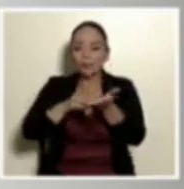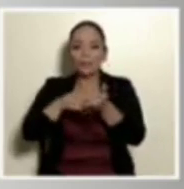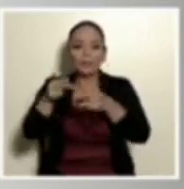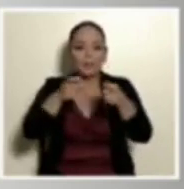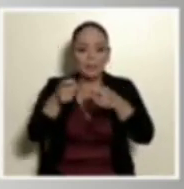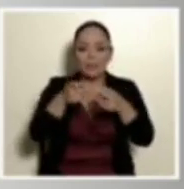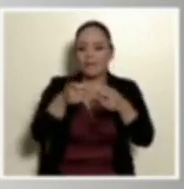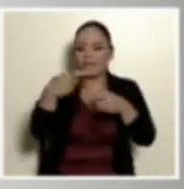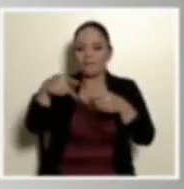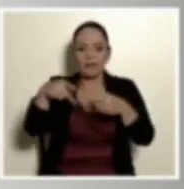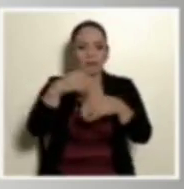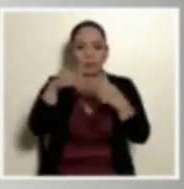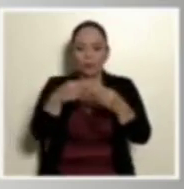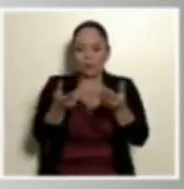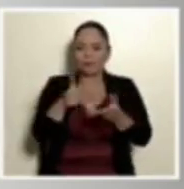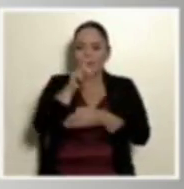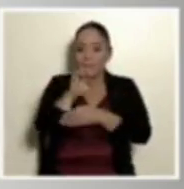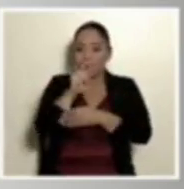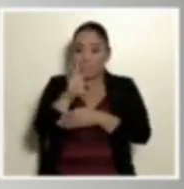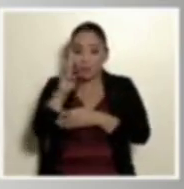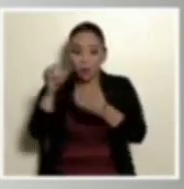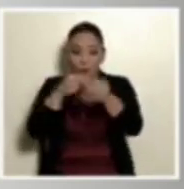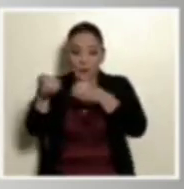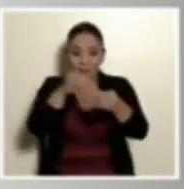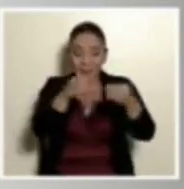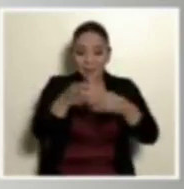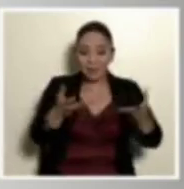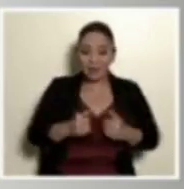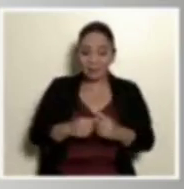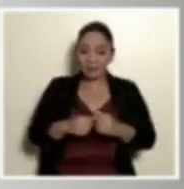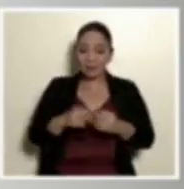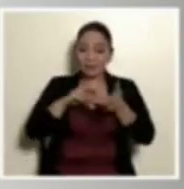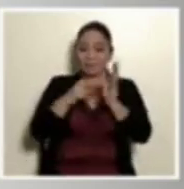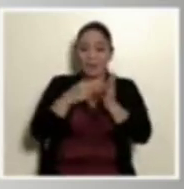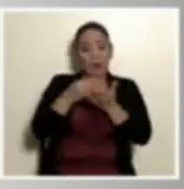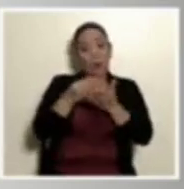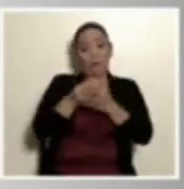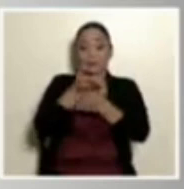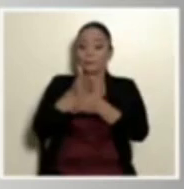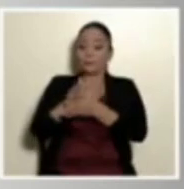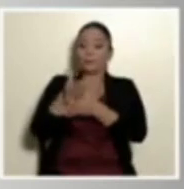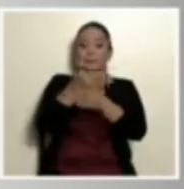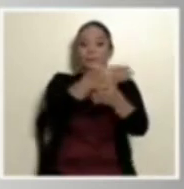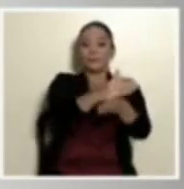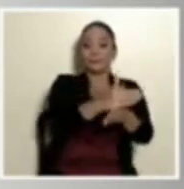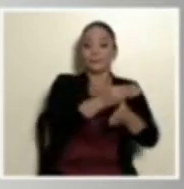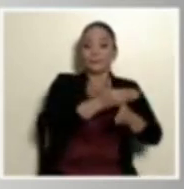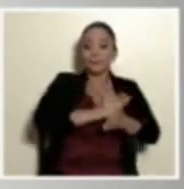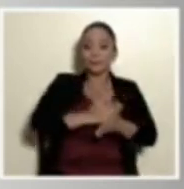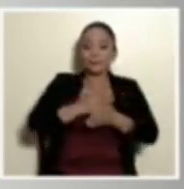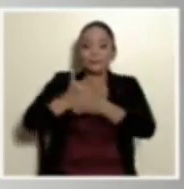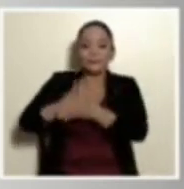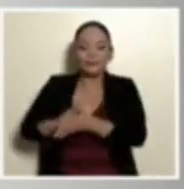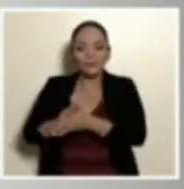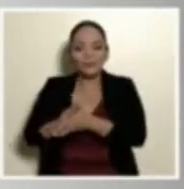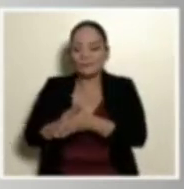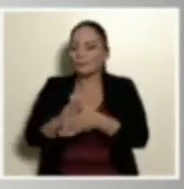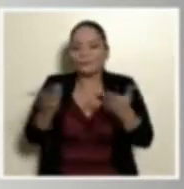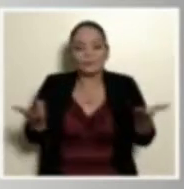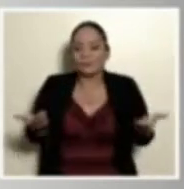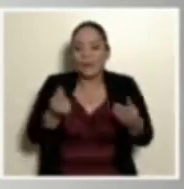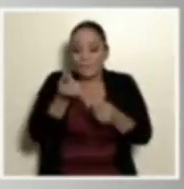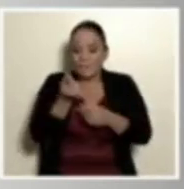adicionalmente? Pues es muy simple, fraccionamos compras. Y entonces los precios que paga un centro de